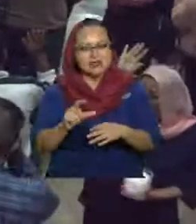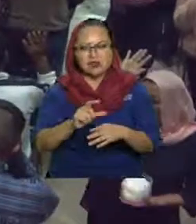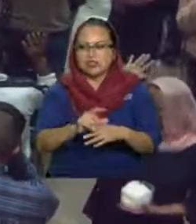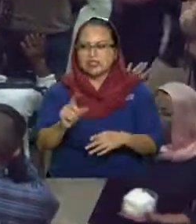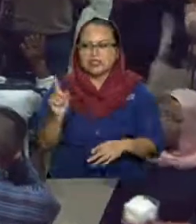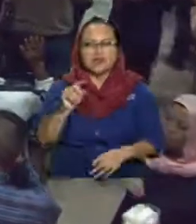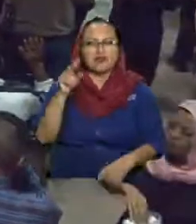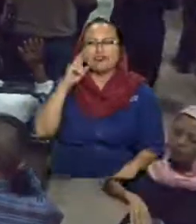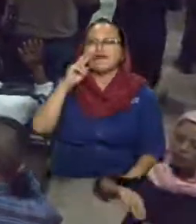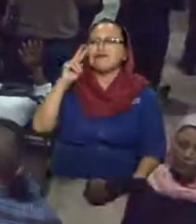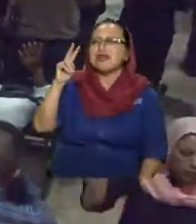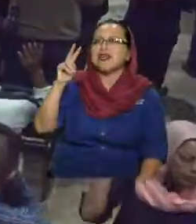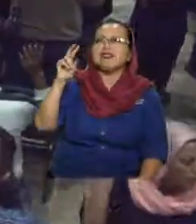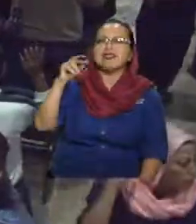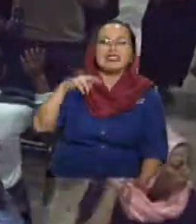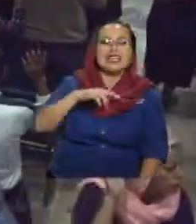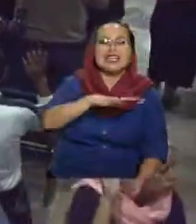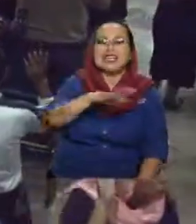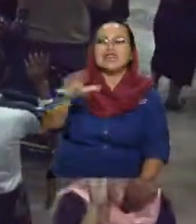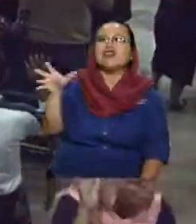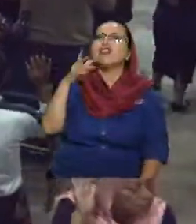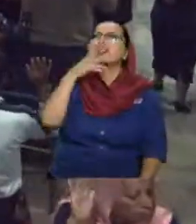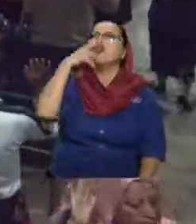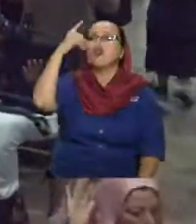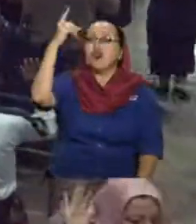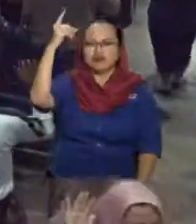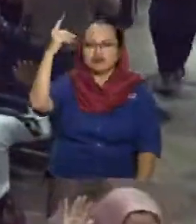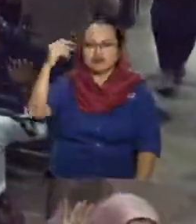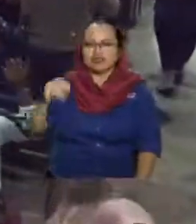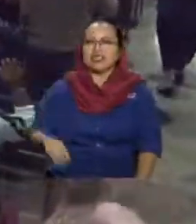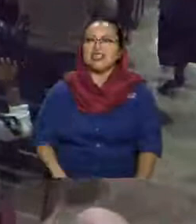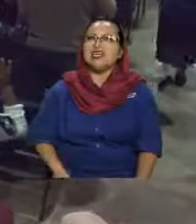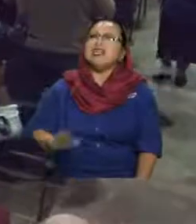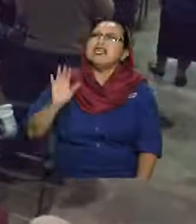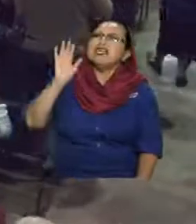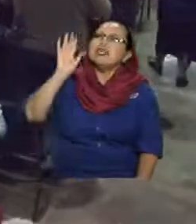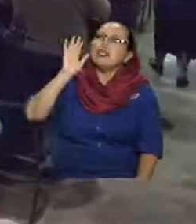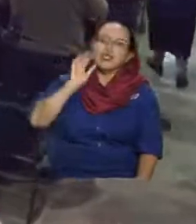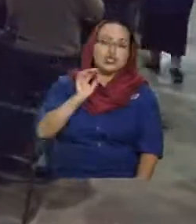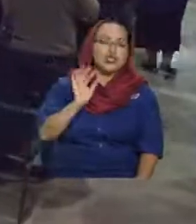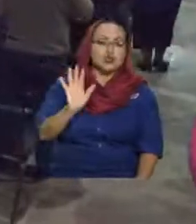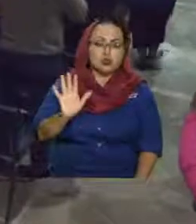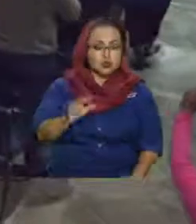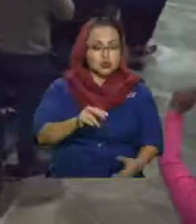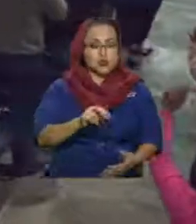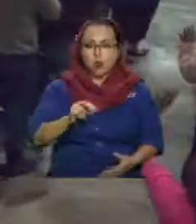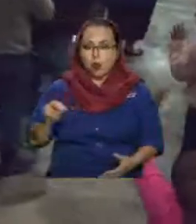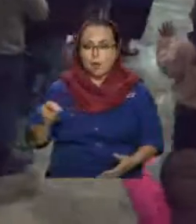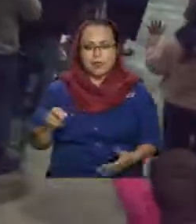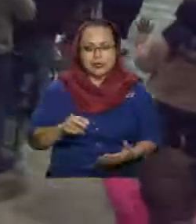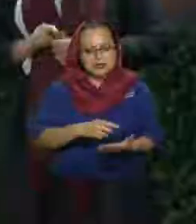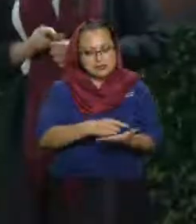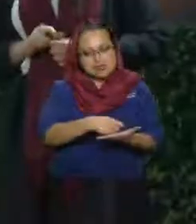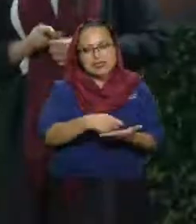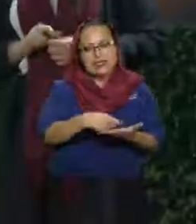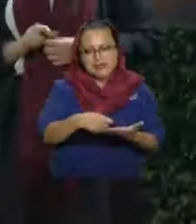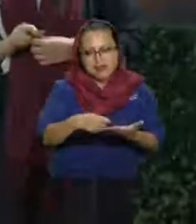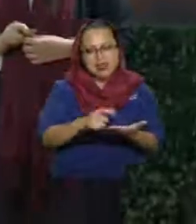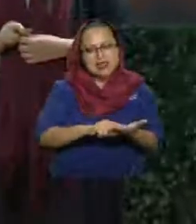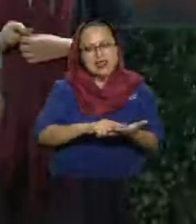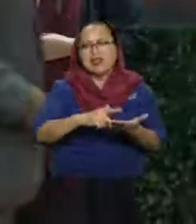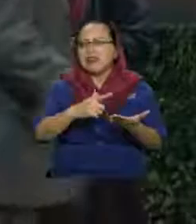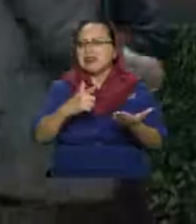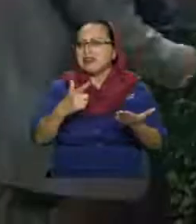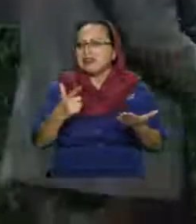las cosas invisibles del reino de Dios. Por favor, que su nombre quede plasmado en el libro de la vida del Cordero que